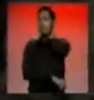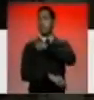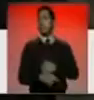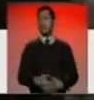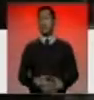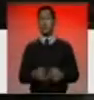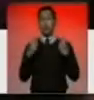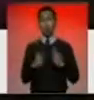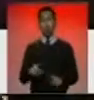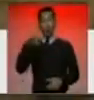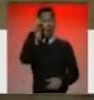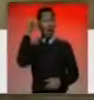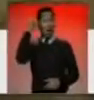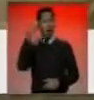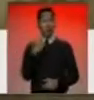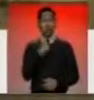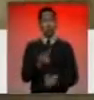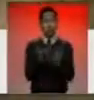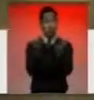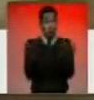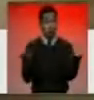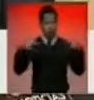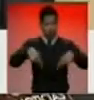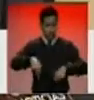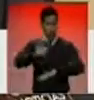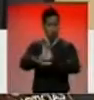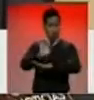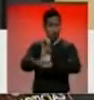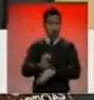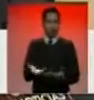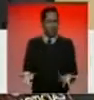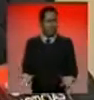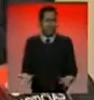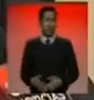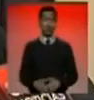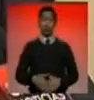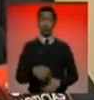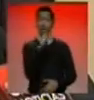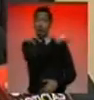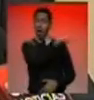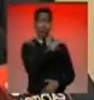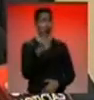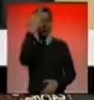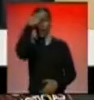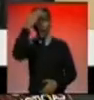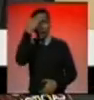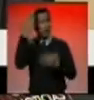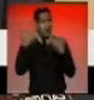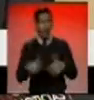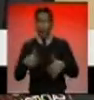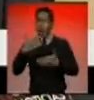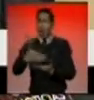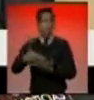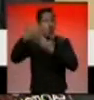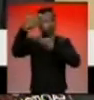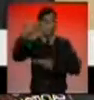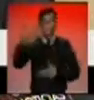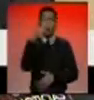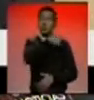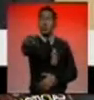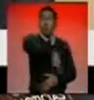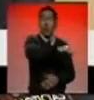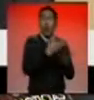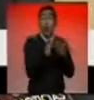de guillermo lasso de que su patrimonio se encuentra en el país él sabe que todo está claramente documentado todo el patrimonio que tiene afuera